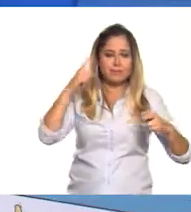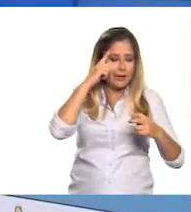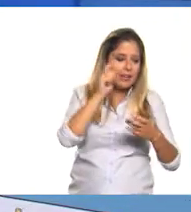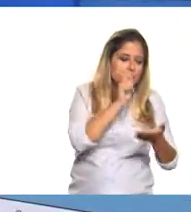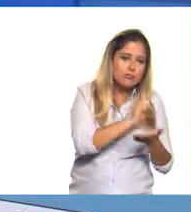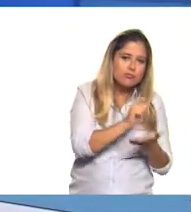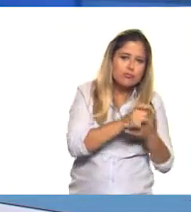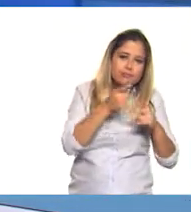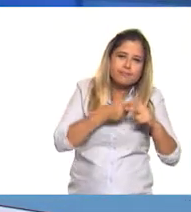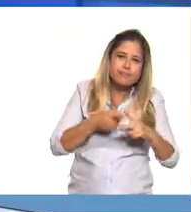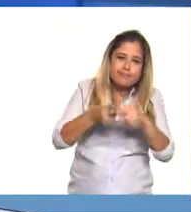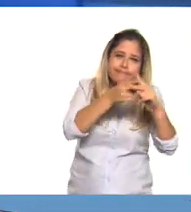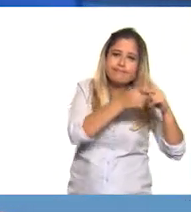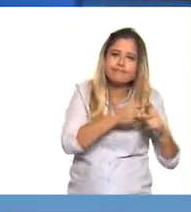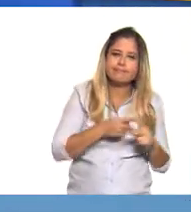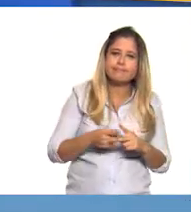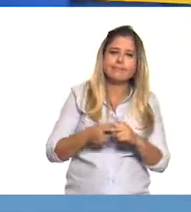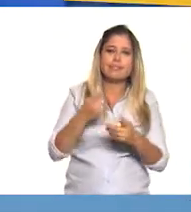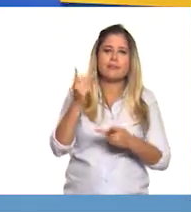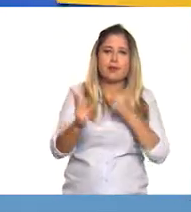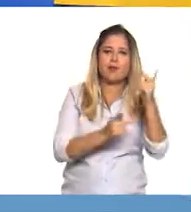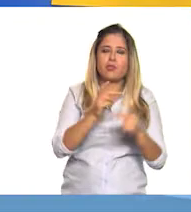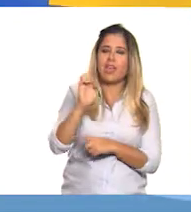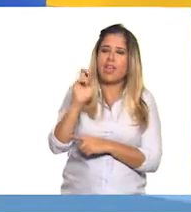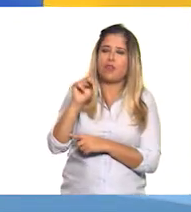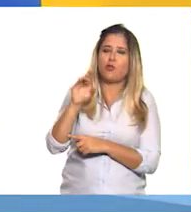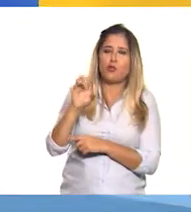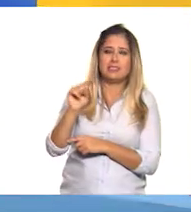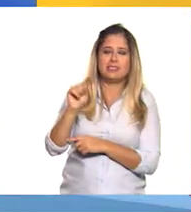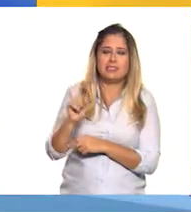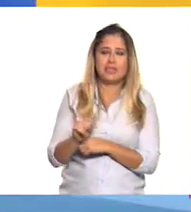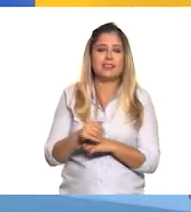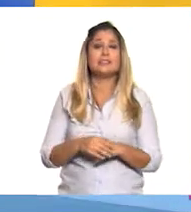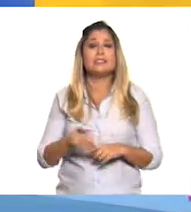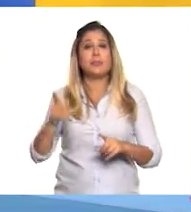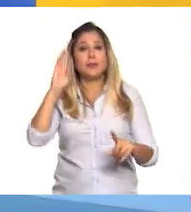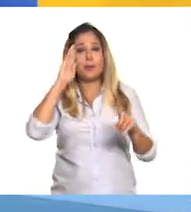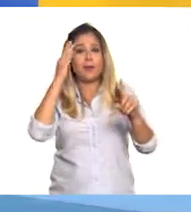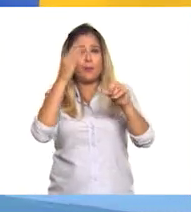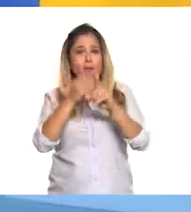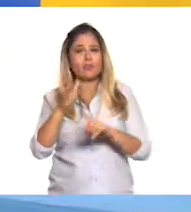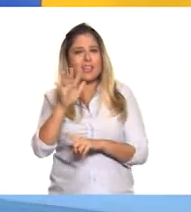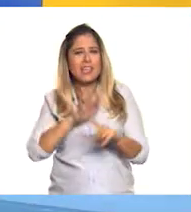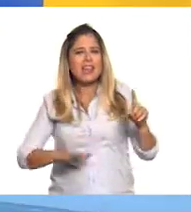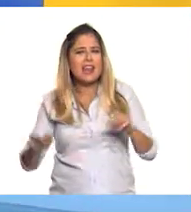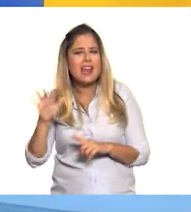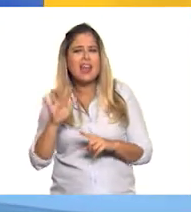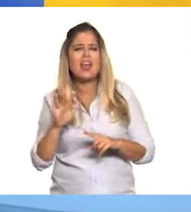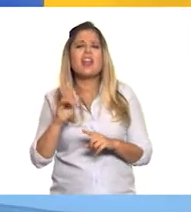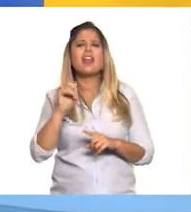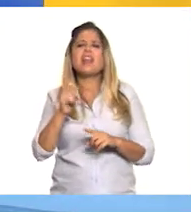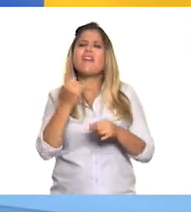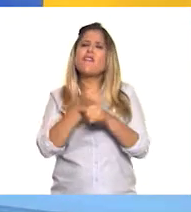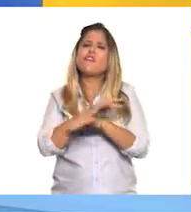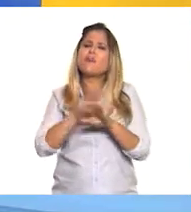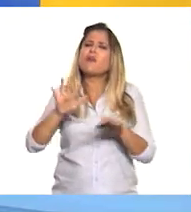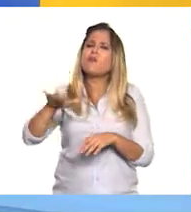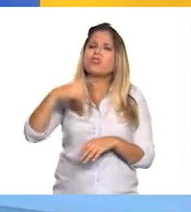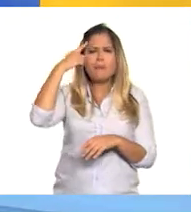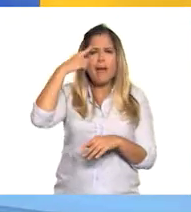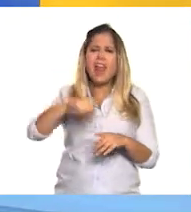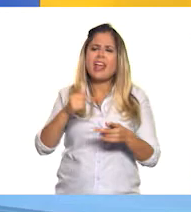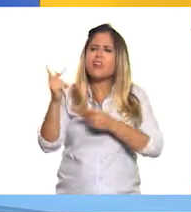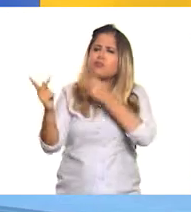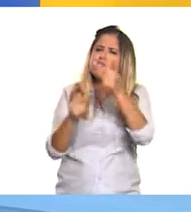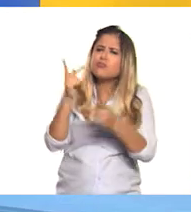sus encuestas. Ahora, en el propósito me dijiste de forma general qué información buscaban tú y Ton